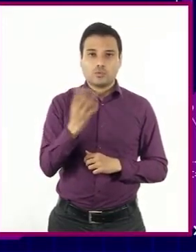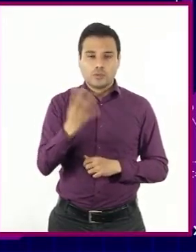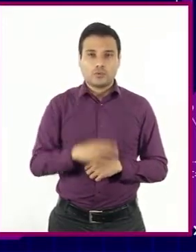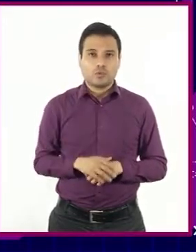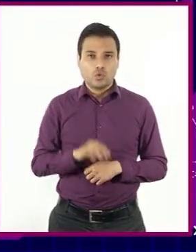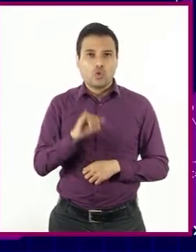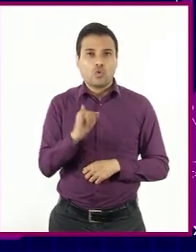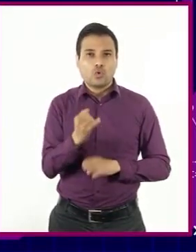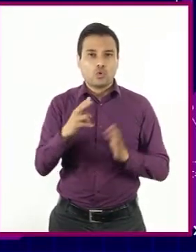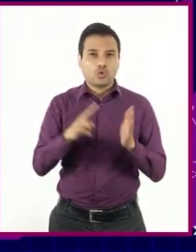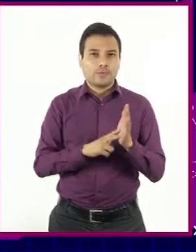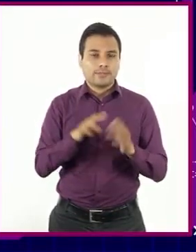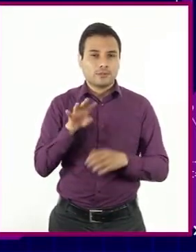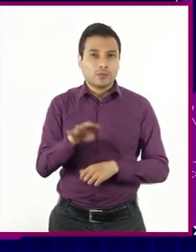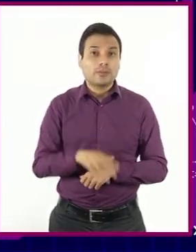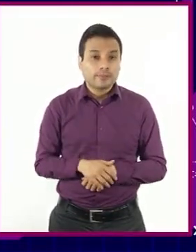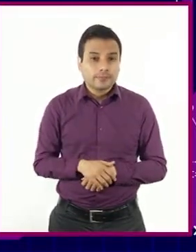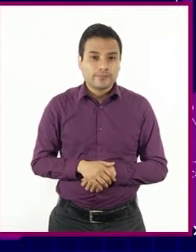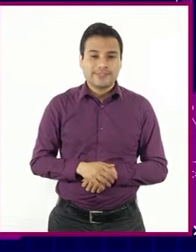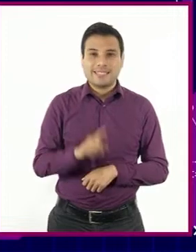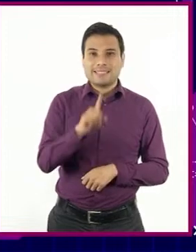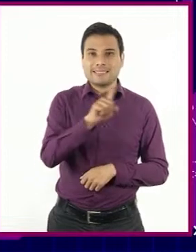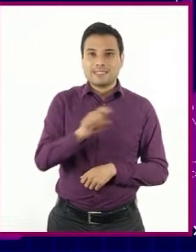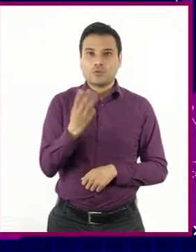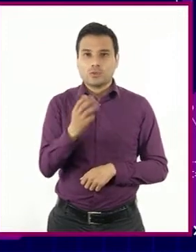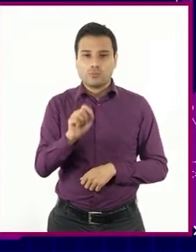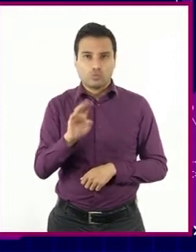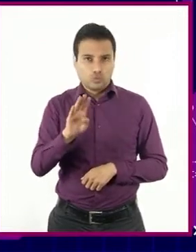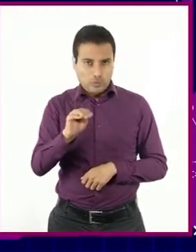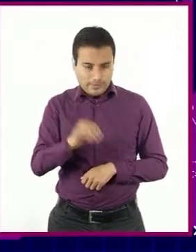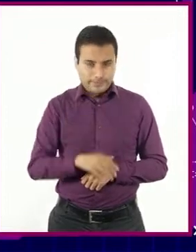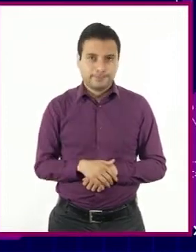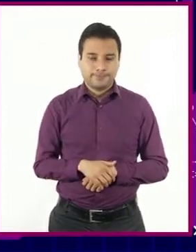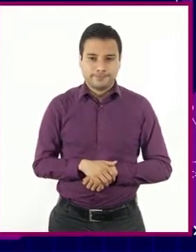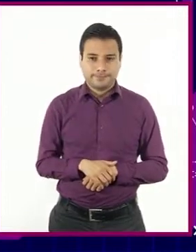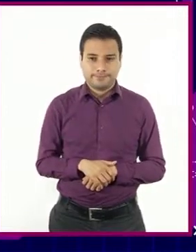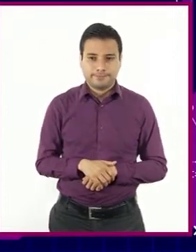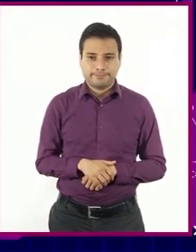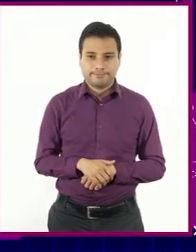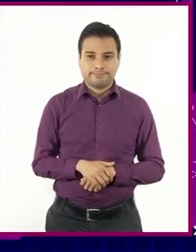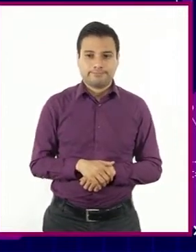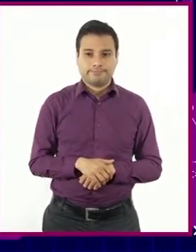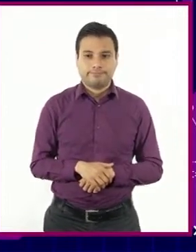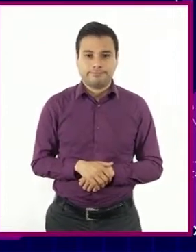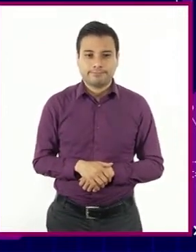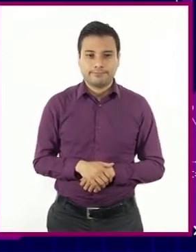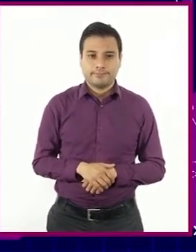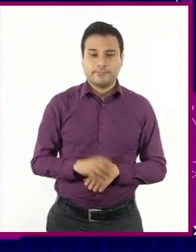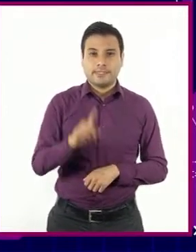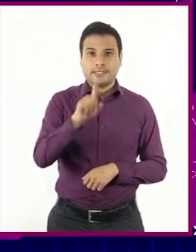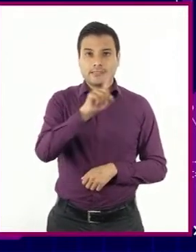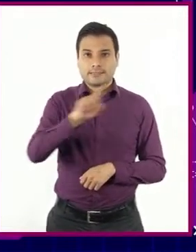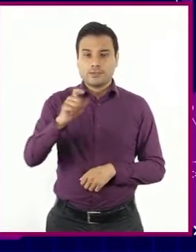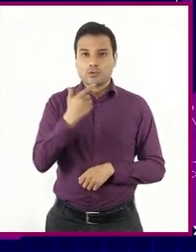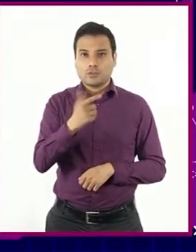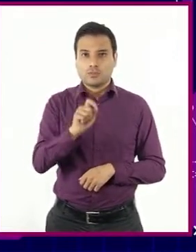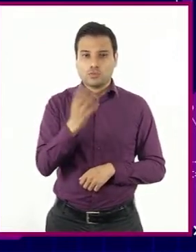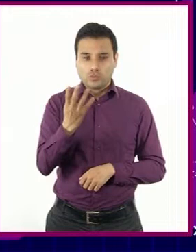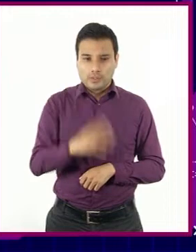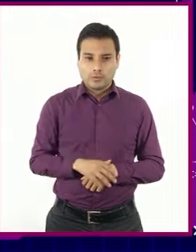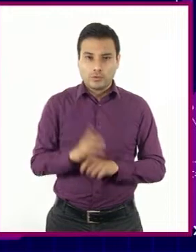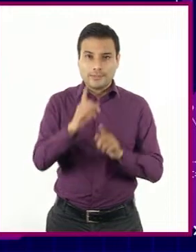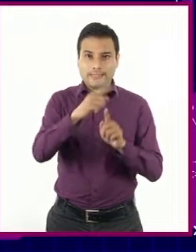mes de junio de 2019 es de 103.9. La división de 107.4